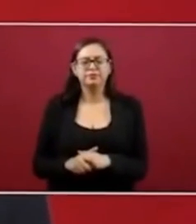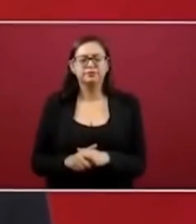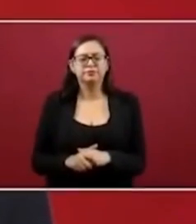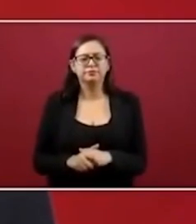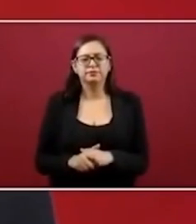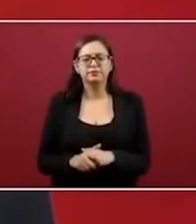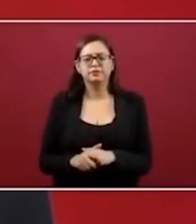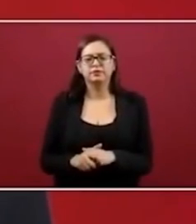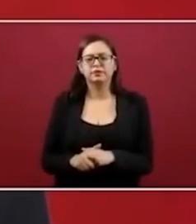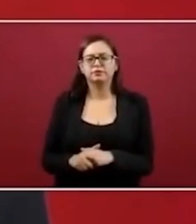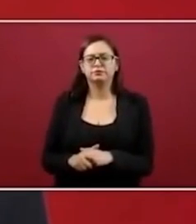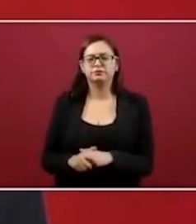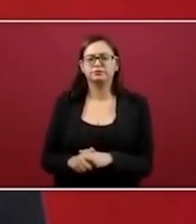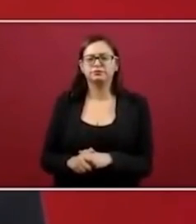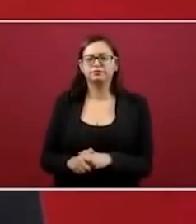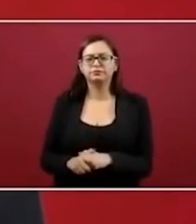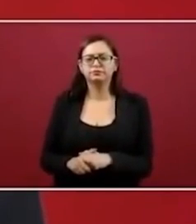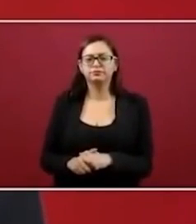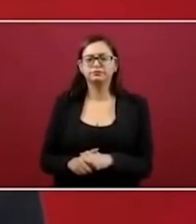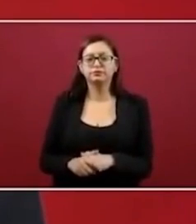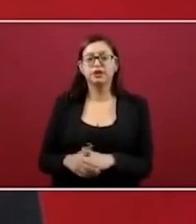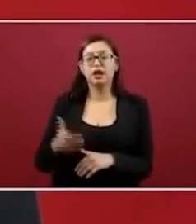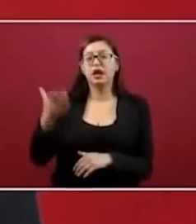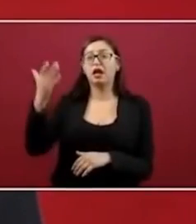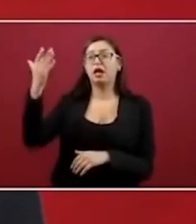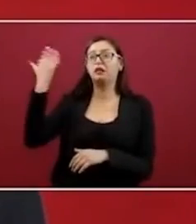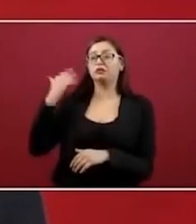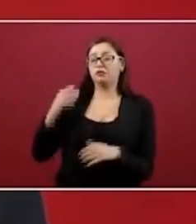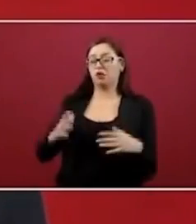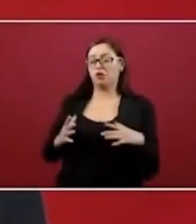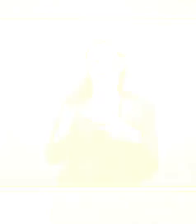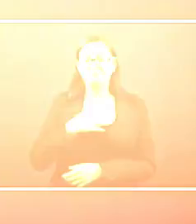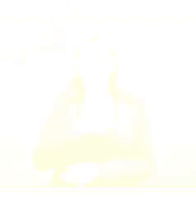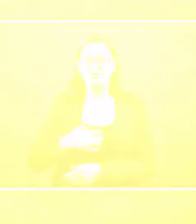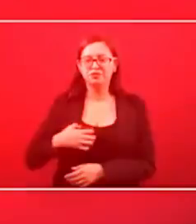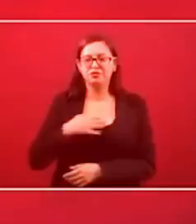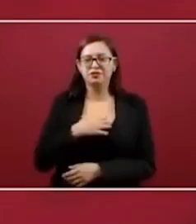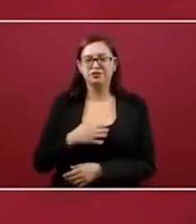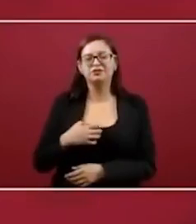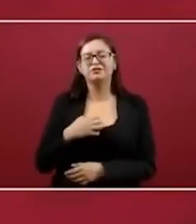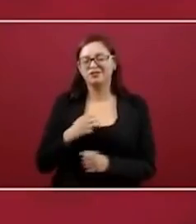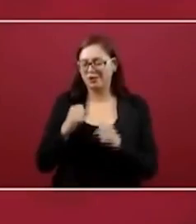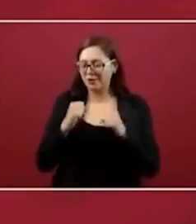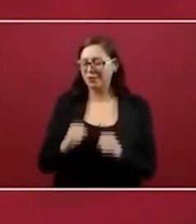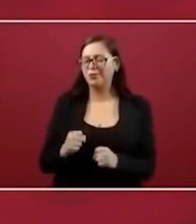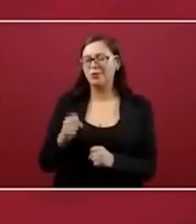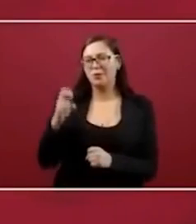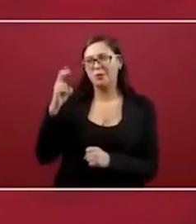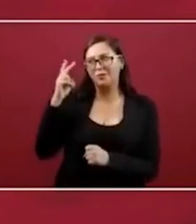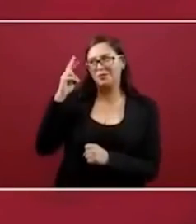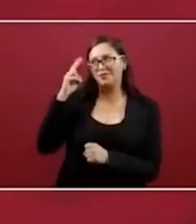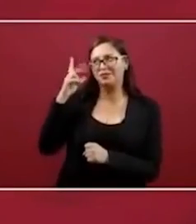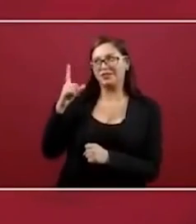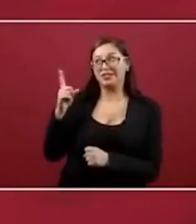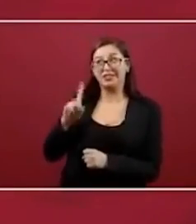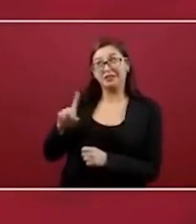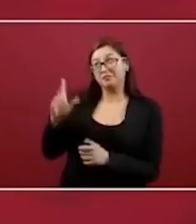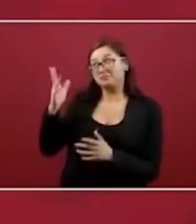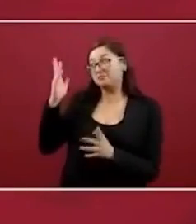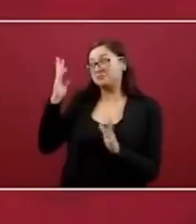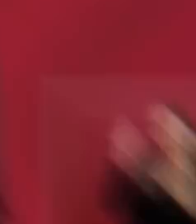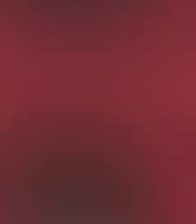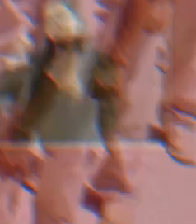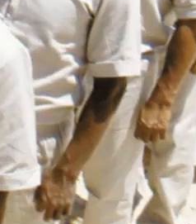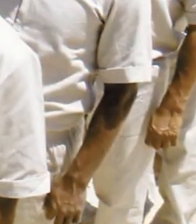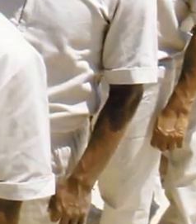¿Qué tal, curiosos? Bienvenidos nuevamente. Para celebrar sus primeros 100 días desde su toma de posesión, AMLO decidió cerrar la infame prisión federal de las